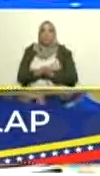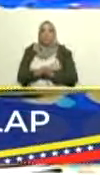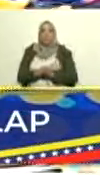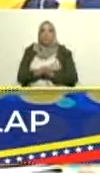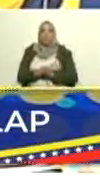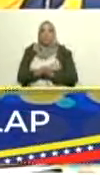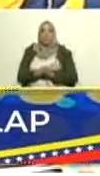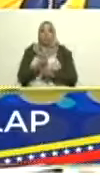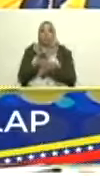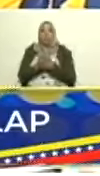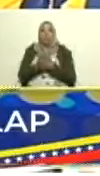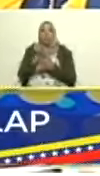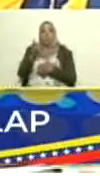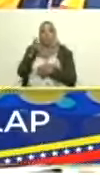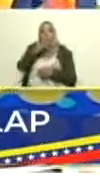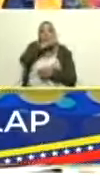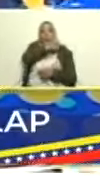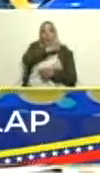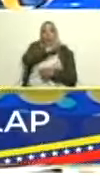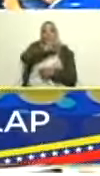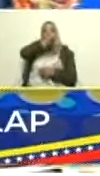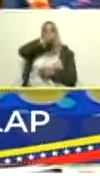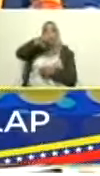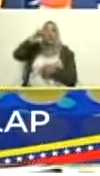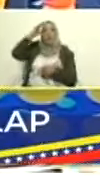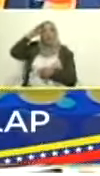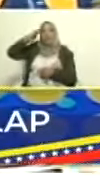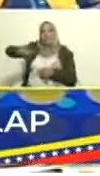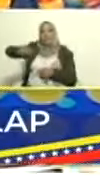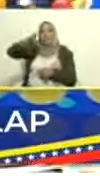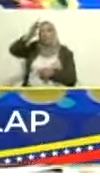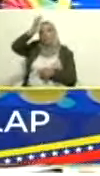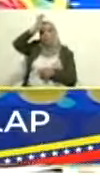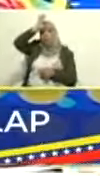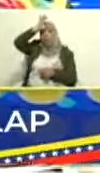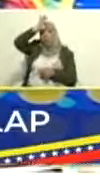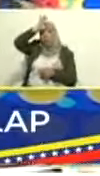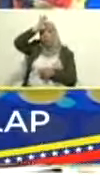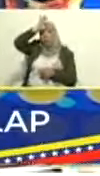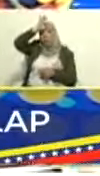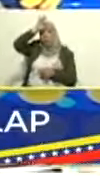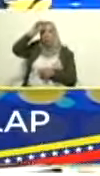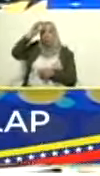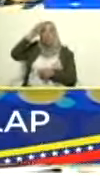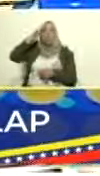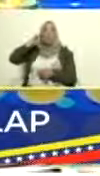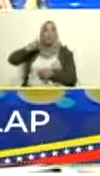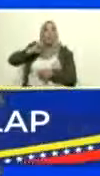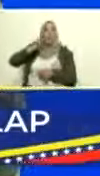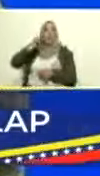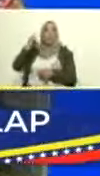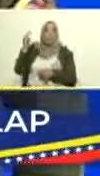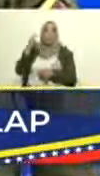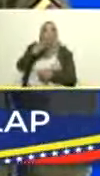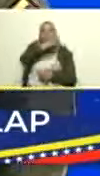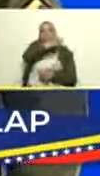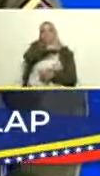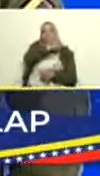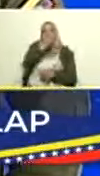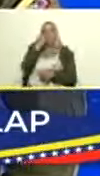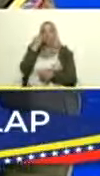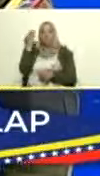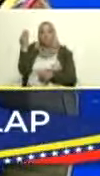al comandante de la milicia, a la Milicia Nacional Bolivariana, mayor general Marcano